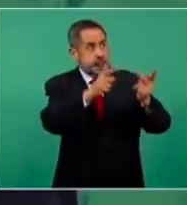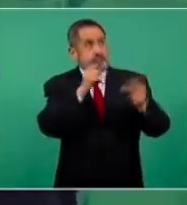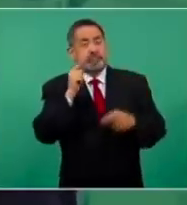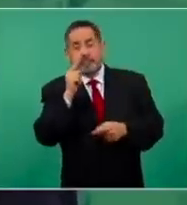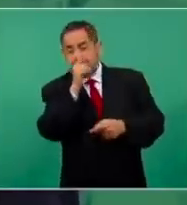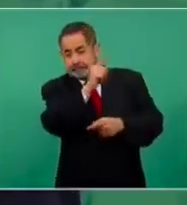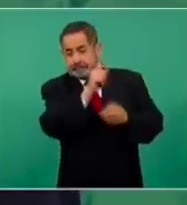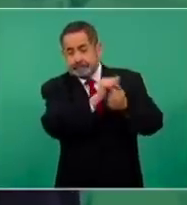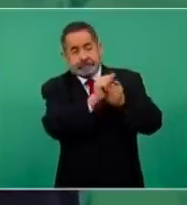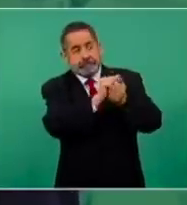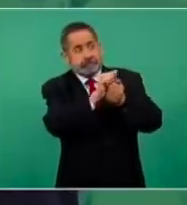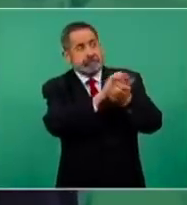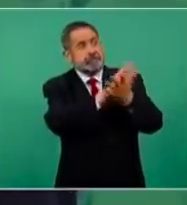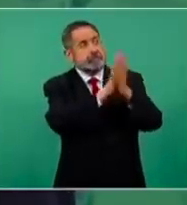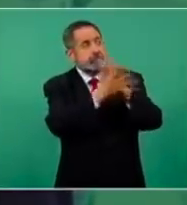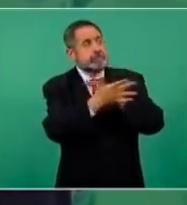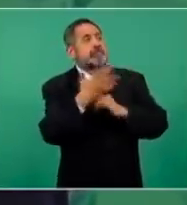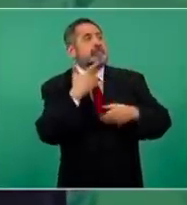una idea de lo que esto